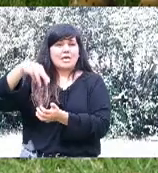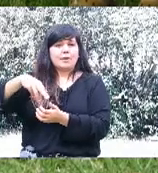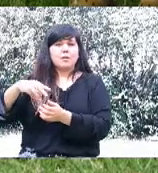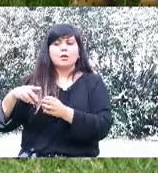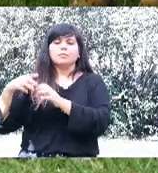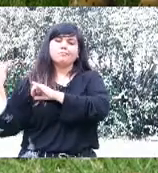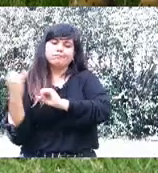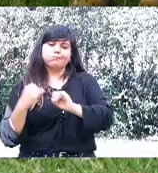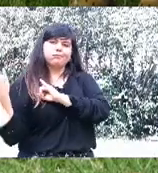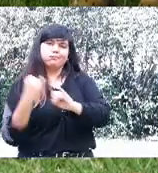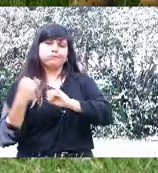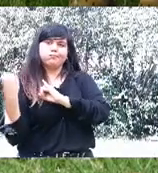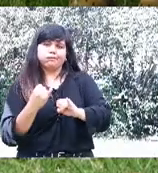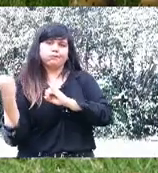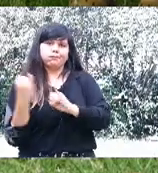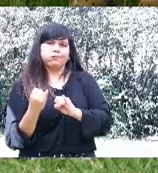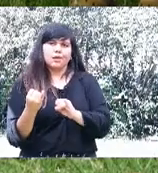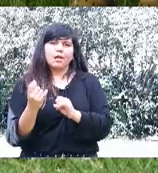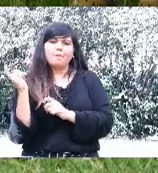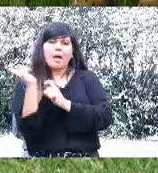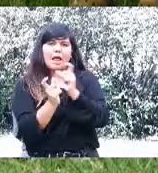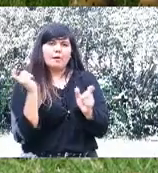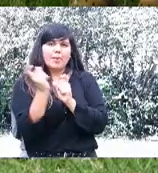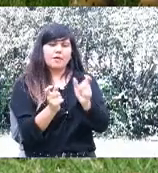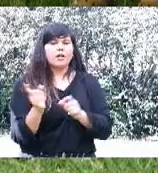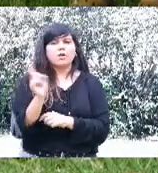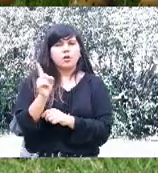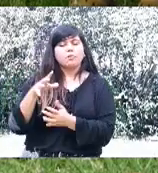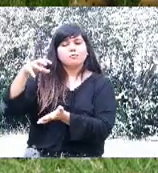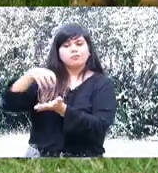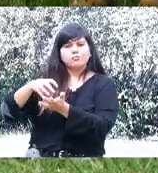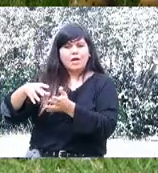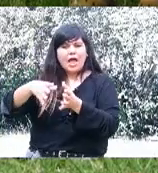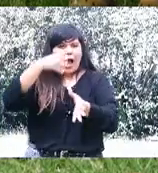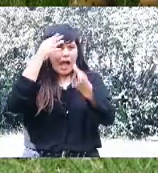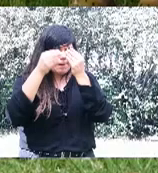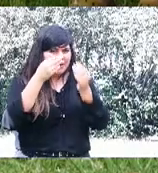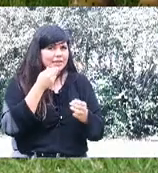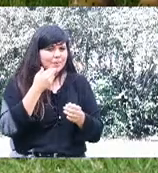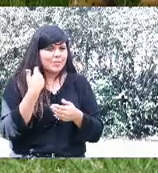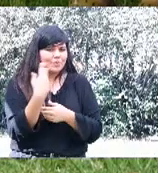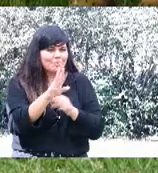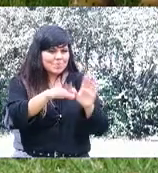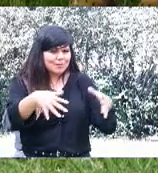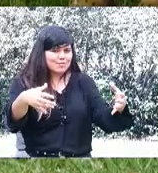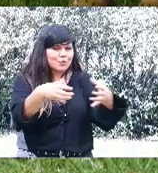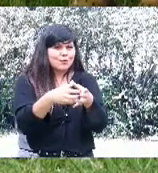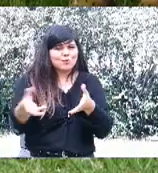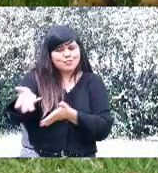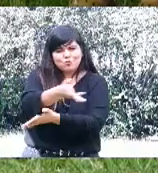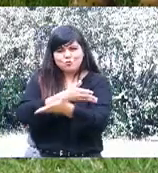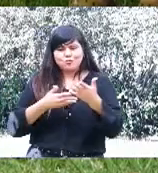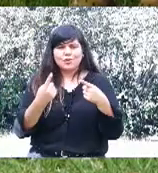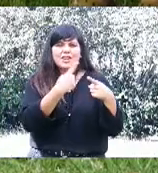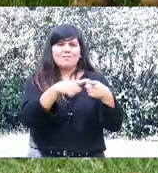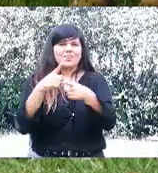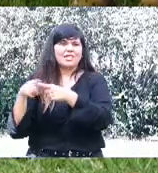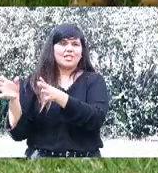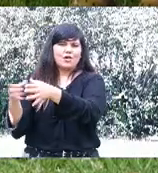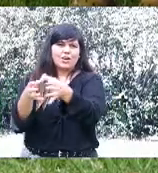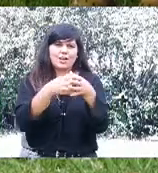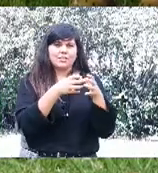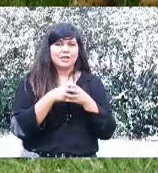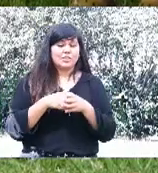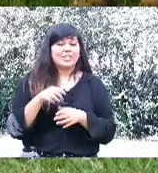conocimiento decirle cómo se regenera sino que más bien como el centro interactivo aprende a regenerar colaborando con ustedes y con otras organizaciones me